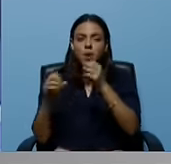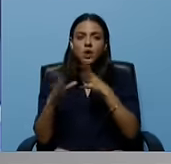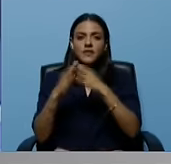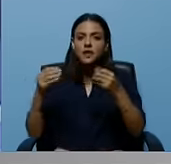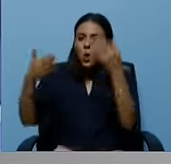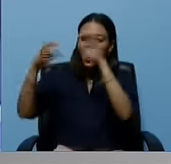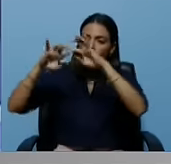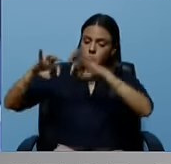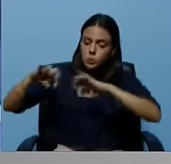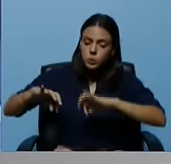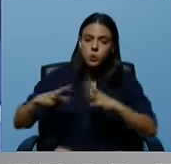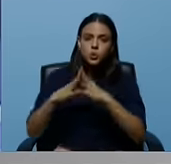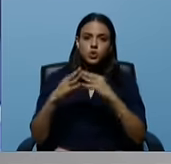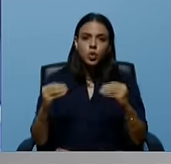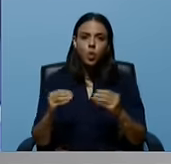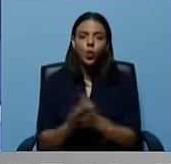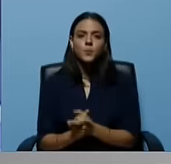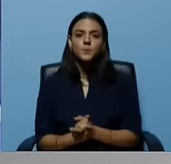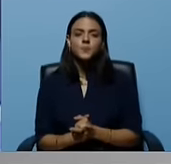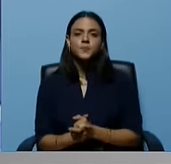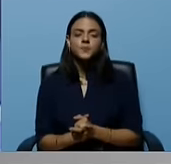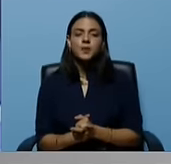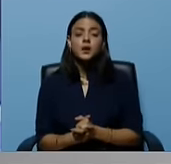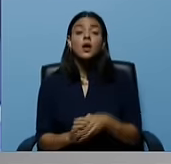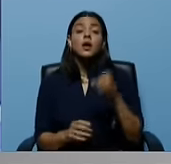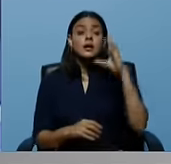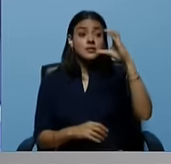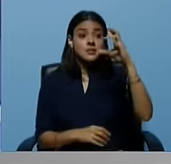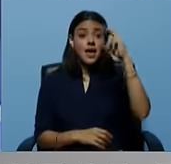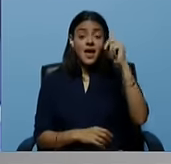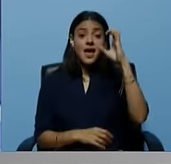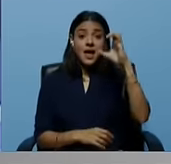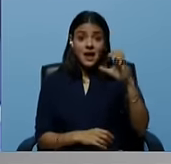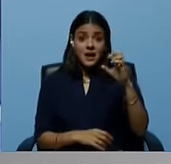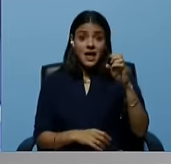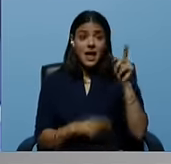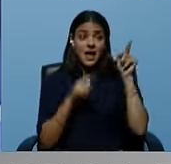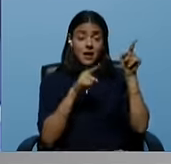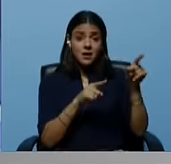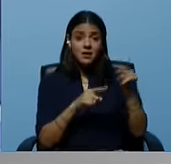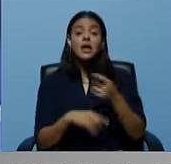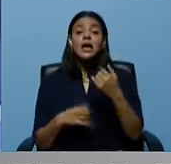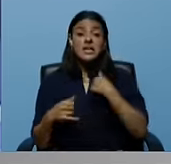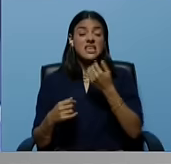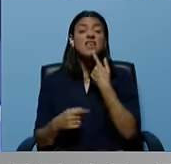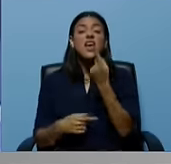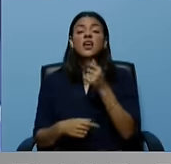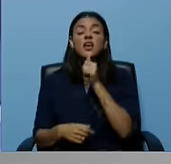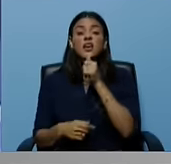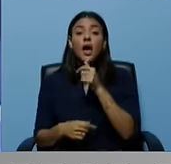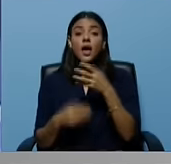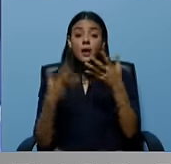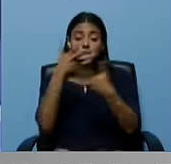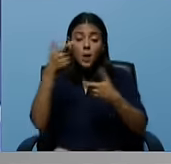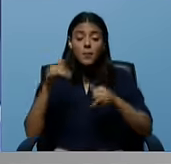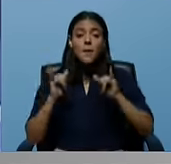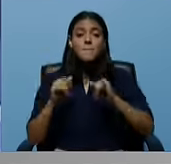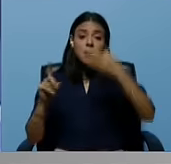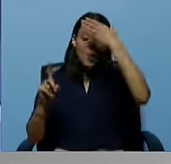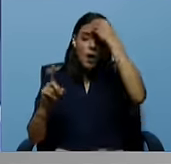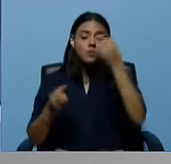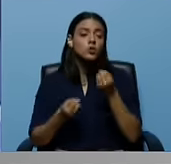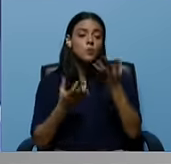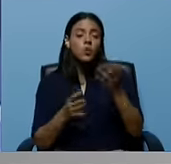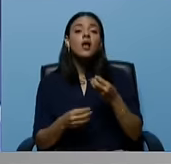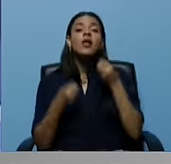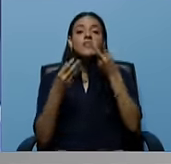esta misiva. El Consejo Nacional Electoral, según palabras del señor González Urrutia, emitió los